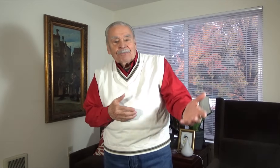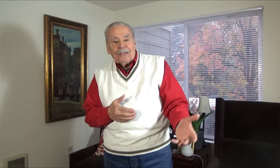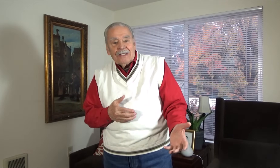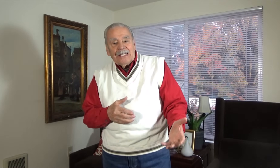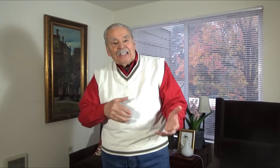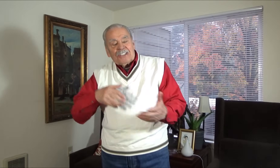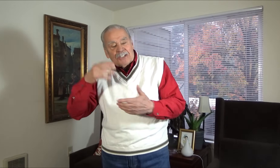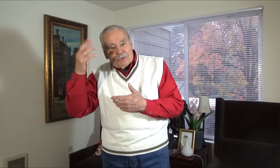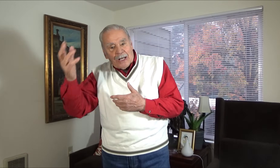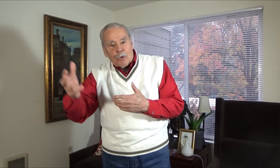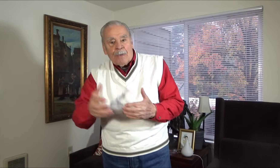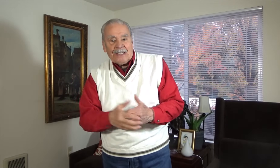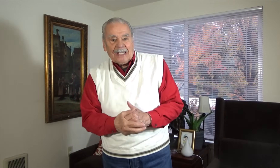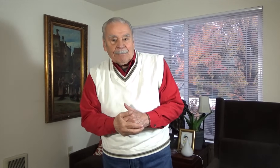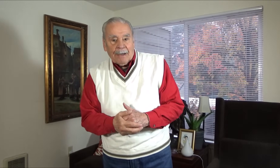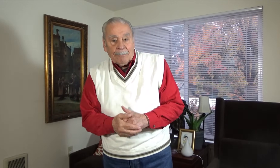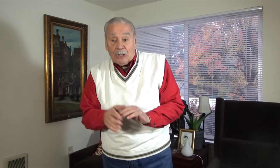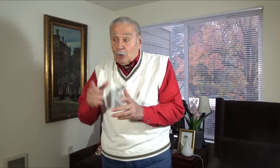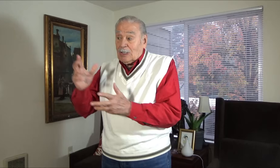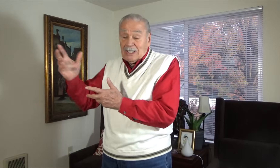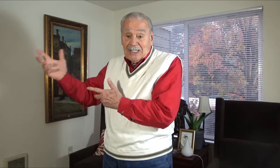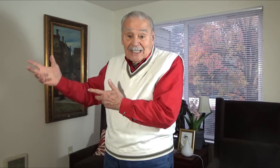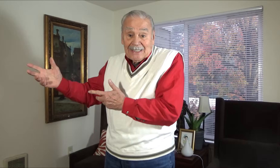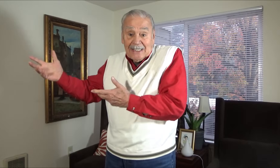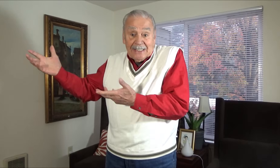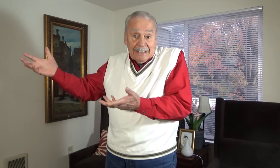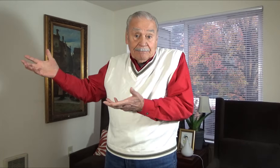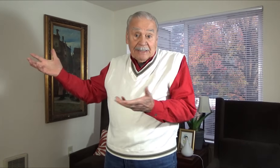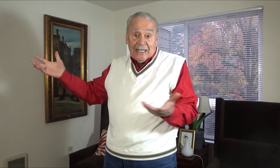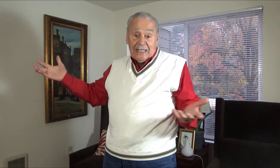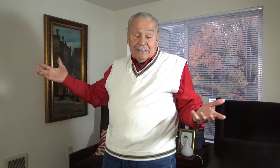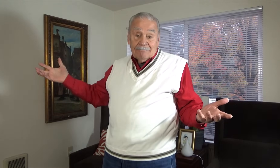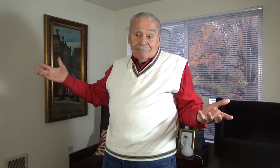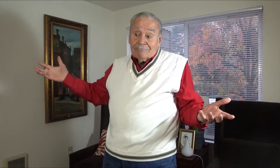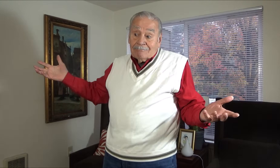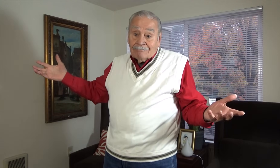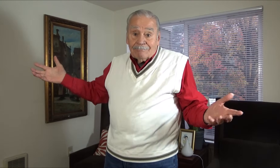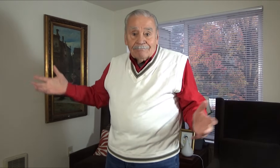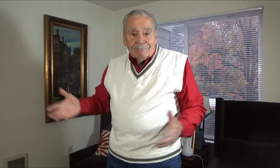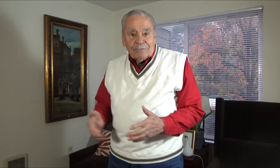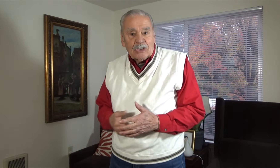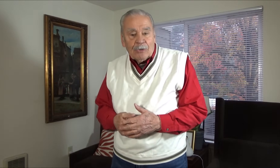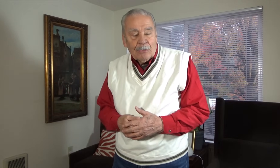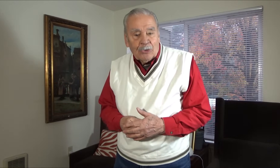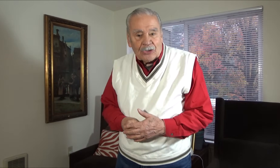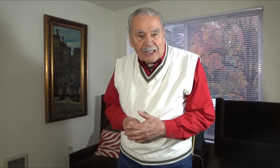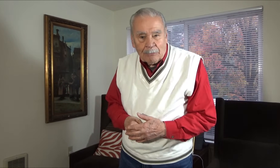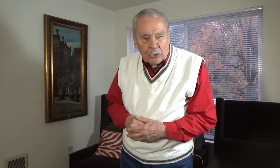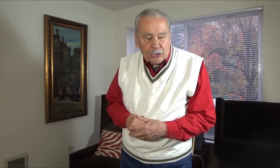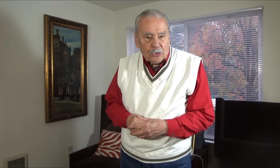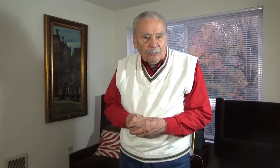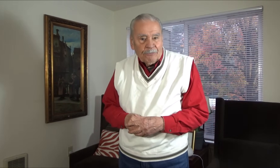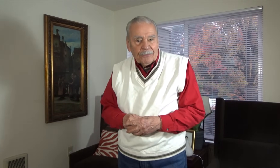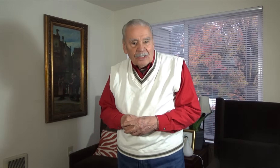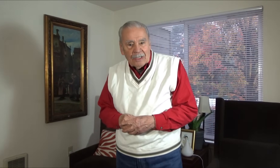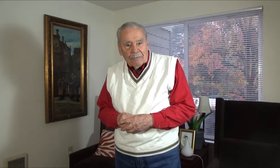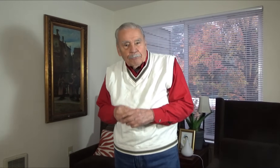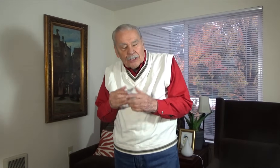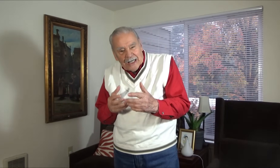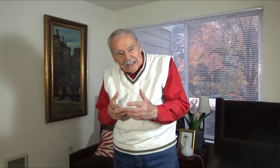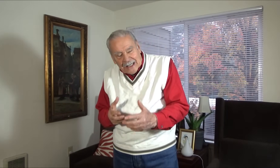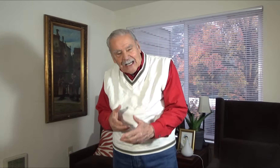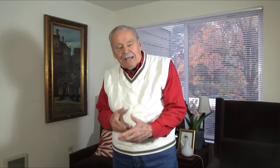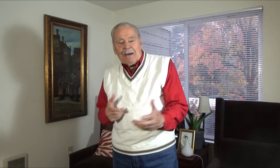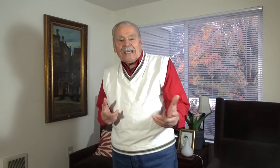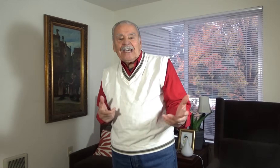pudiera iniciarse una nueva etapa. Pero con la llegada de este Milei, pues lo veo muy remoto